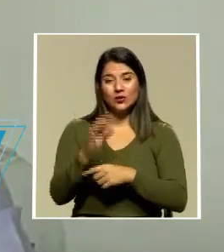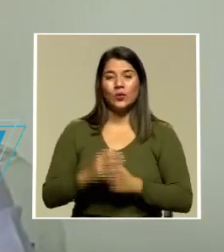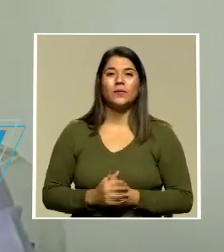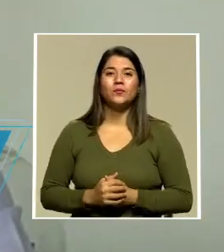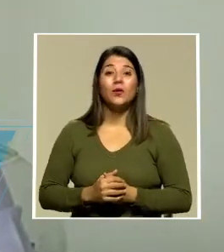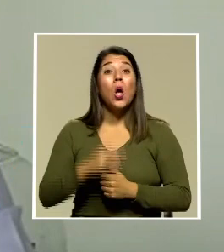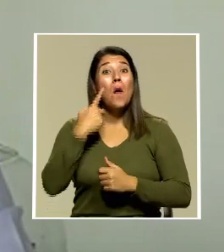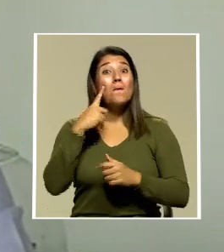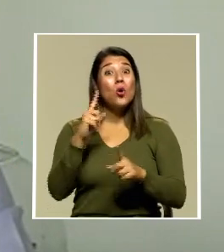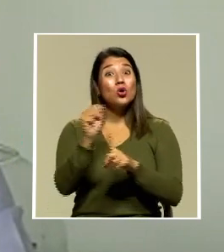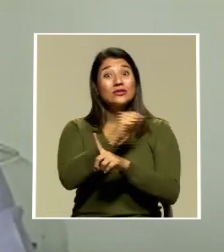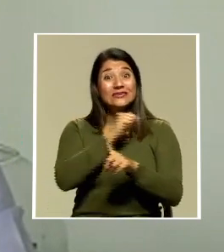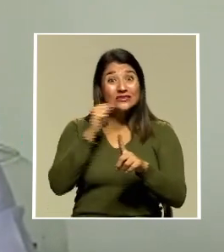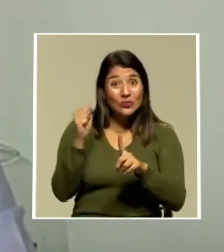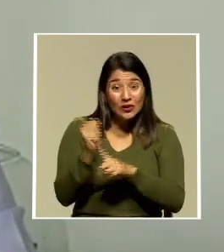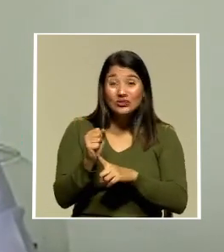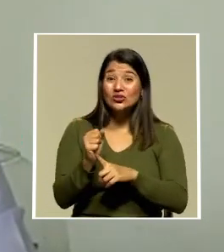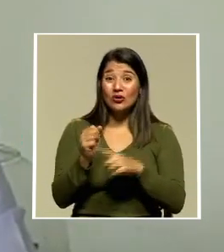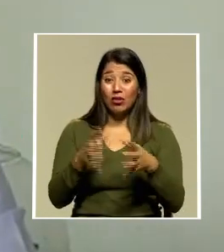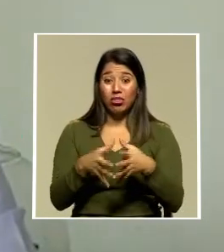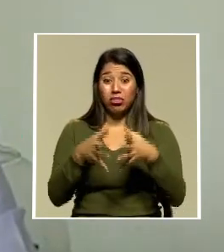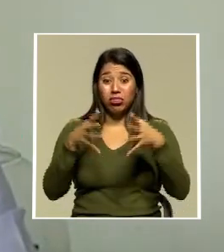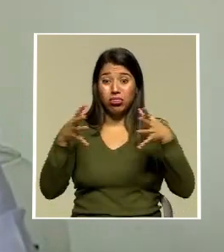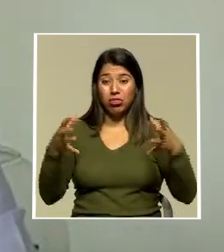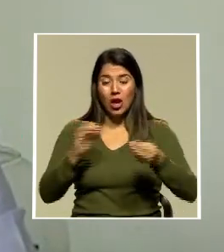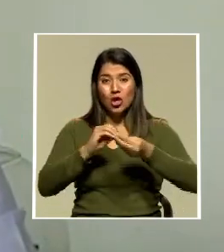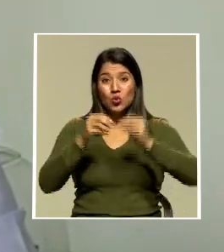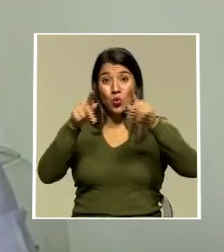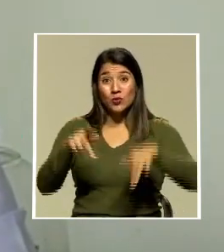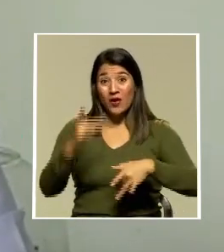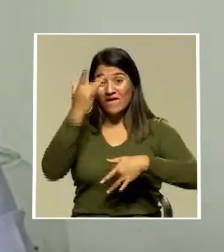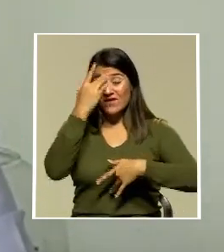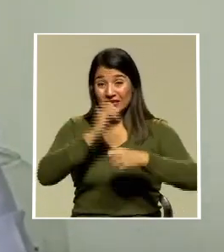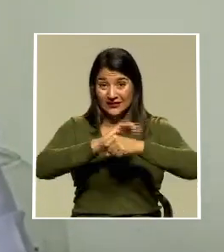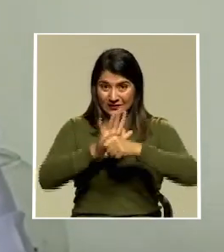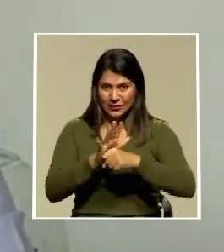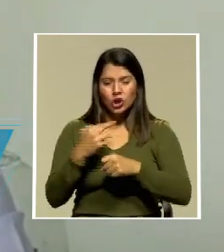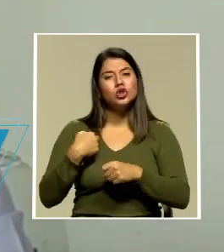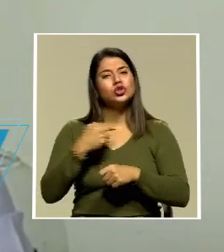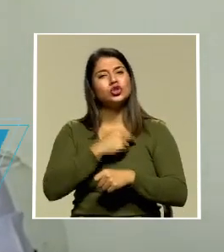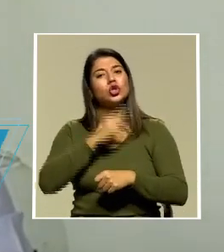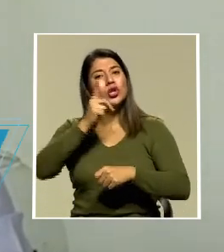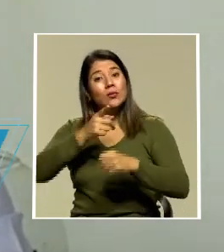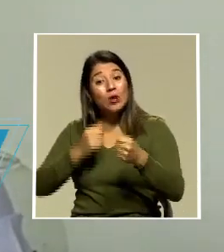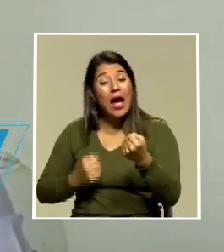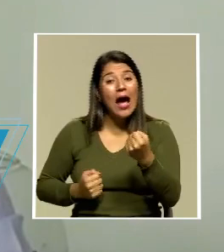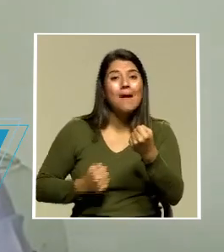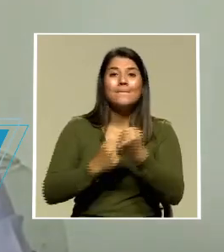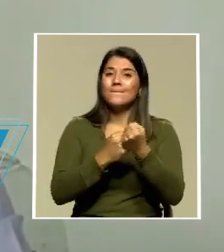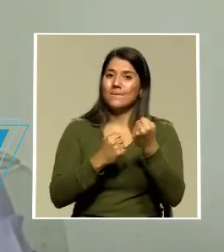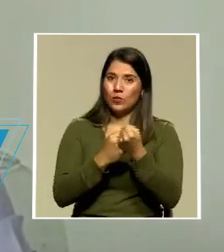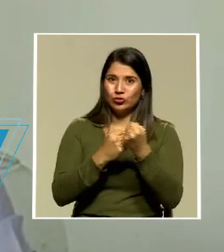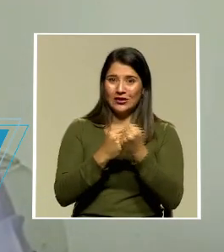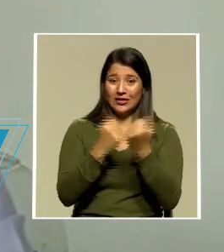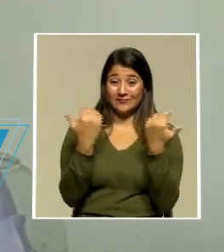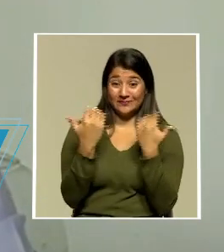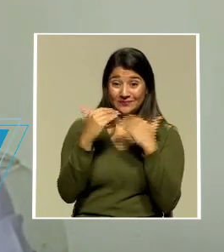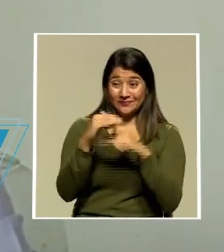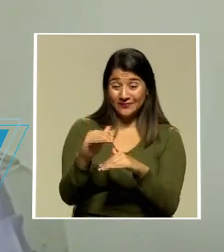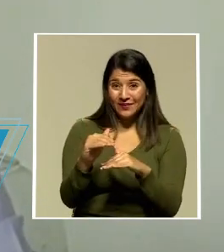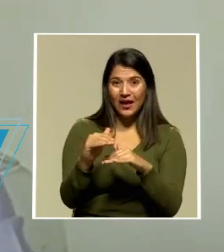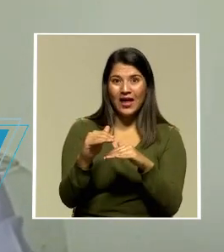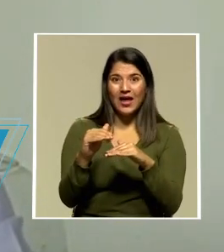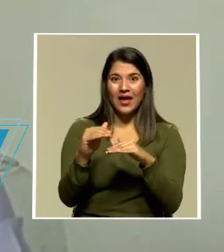de la agudización de la pandemia y de la necesidad de apoyar la reducción de la movilidad durante estas semanas, en